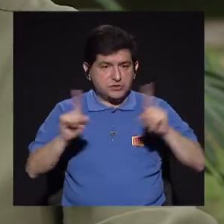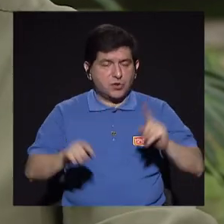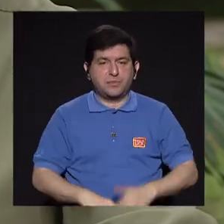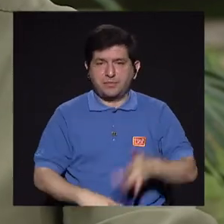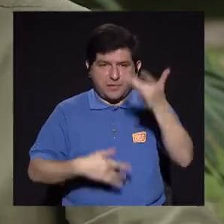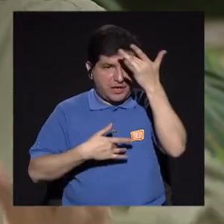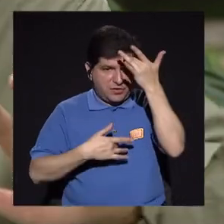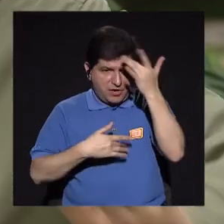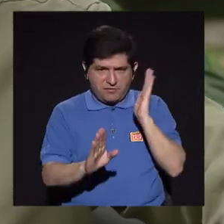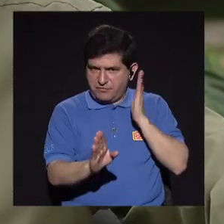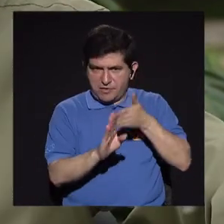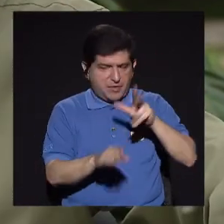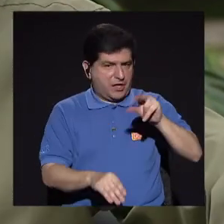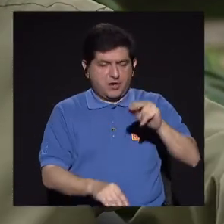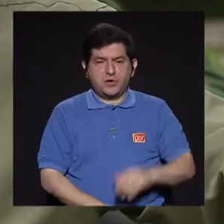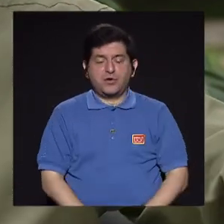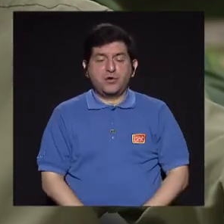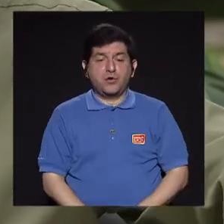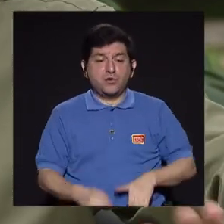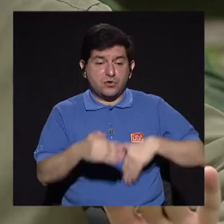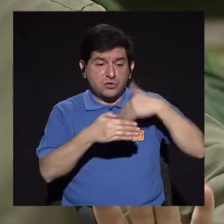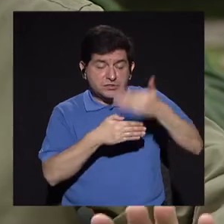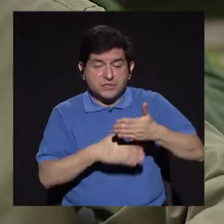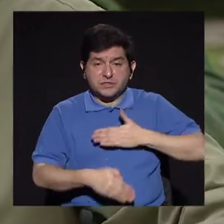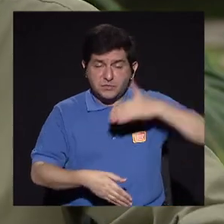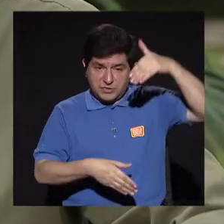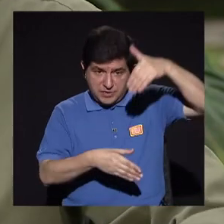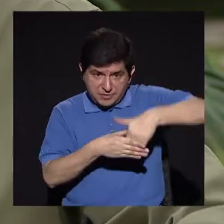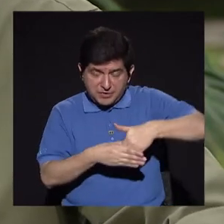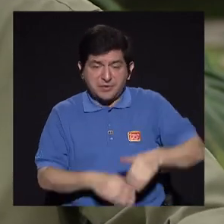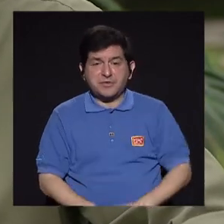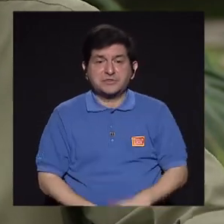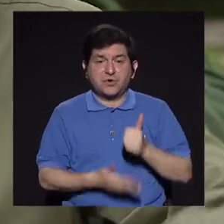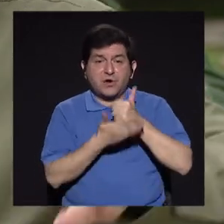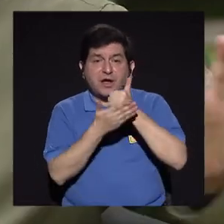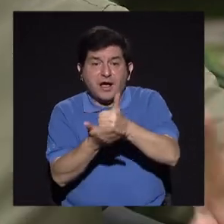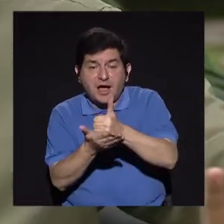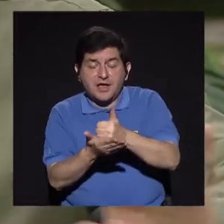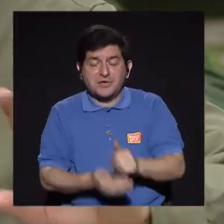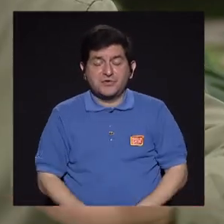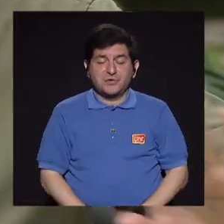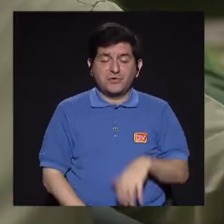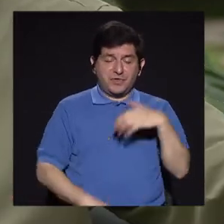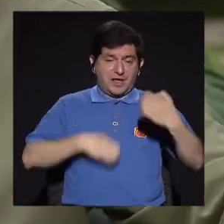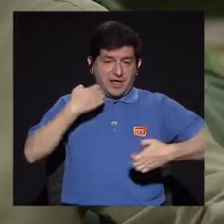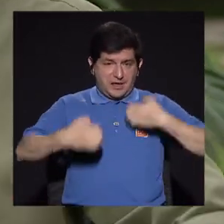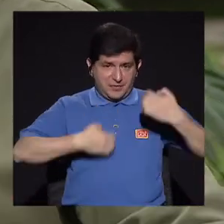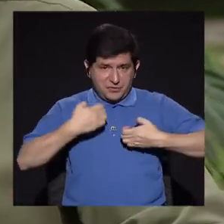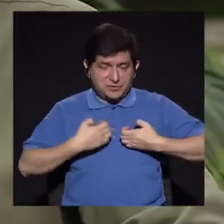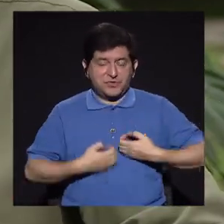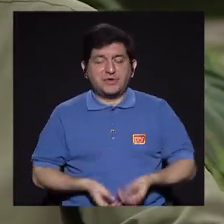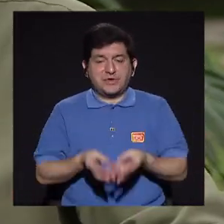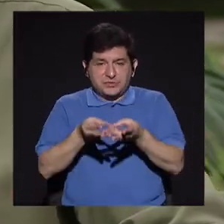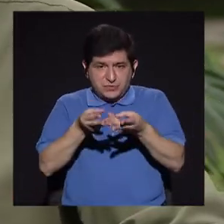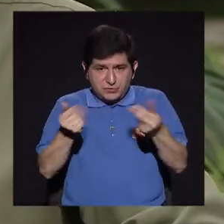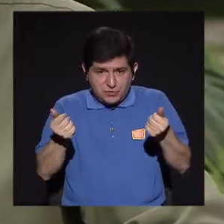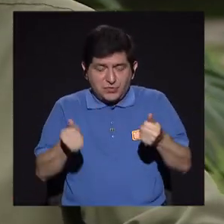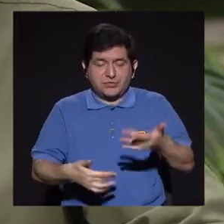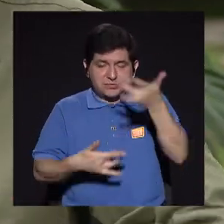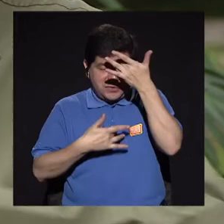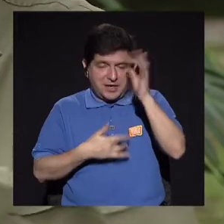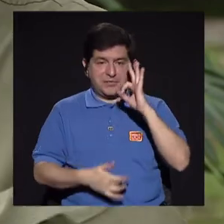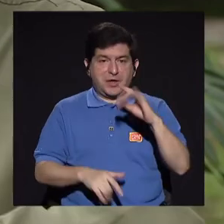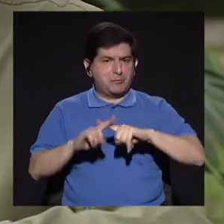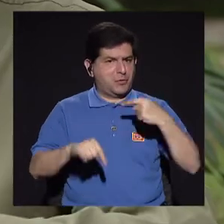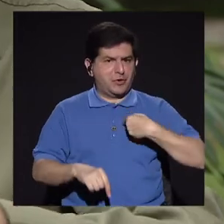colitis. O sea, si la colitis mejora después de mi intervención a sus emociones, eso es otra cosa, pero yo no trato la